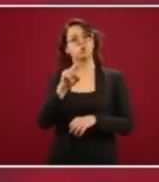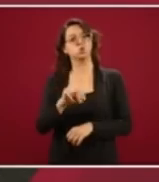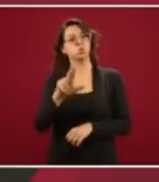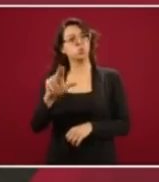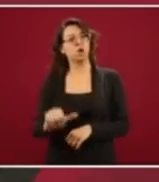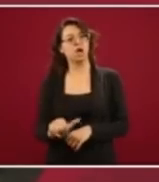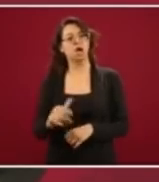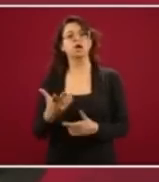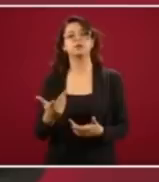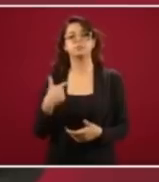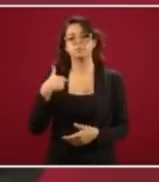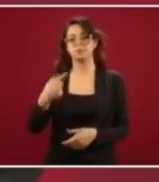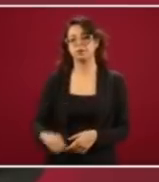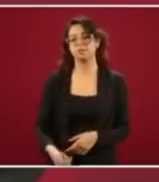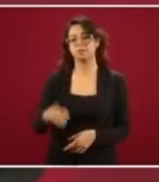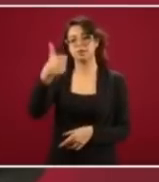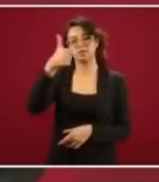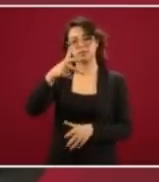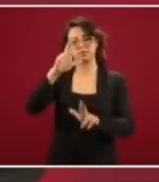Lo vamos a hacer